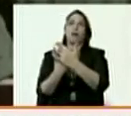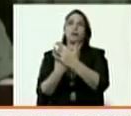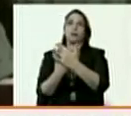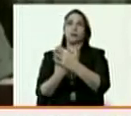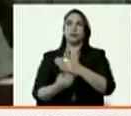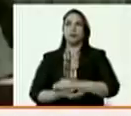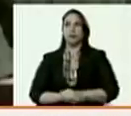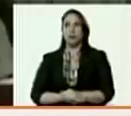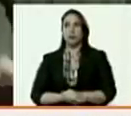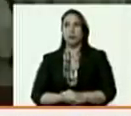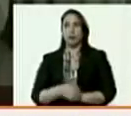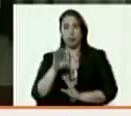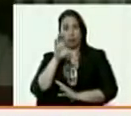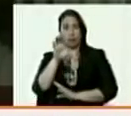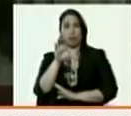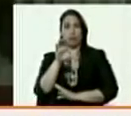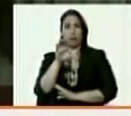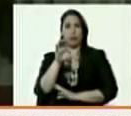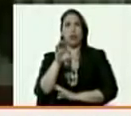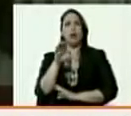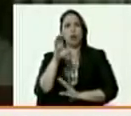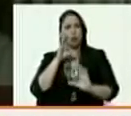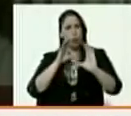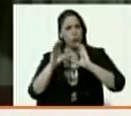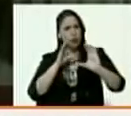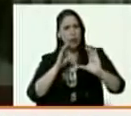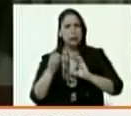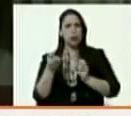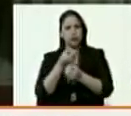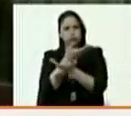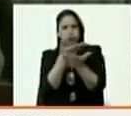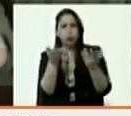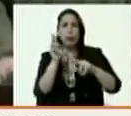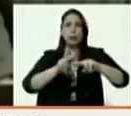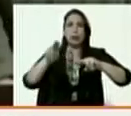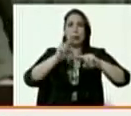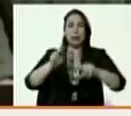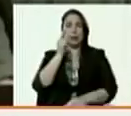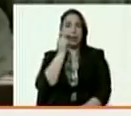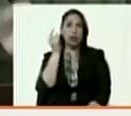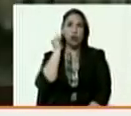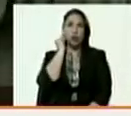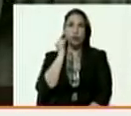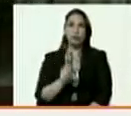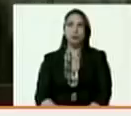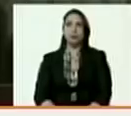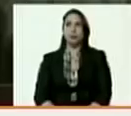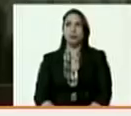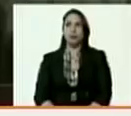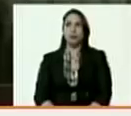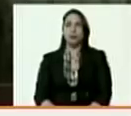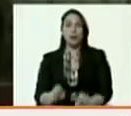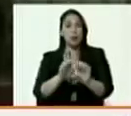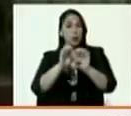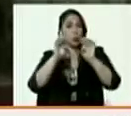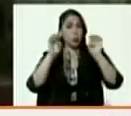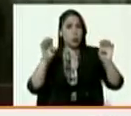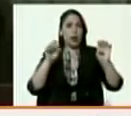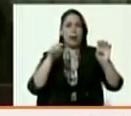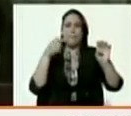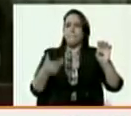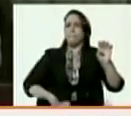dando la cara al país en comunicación con sus niños, con los niños, con las niñas. La educación,